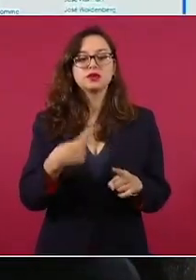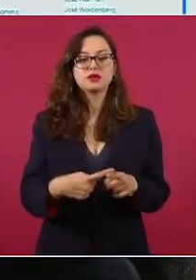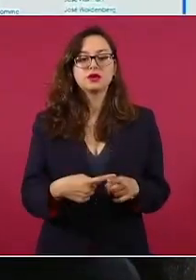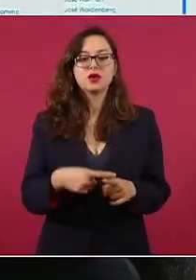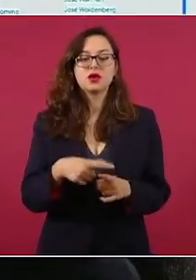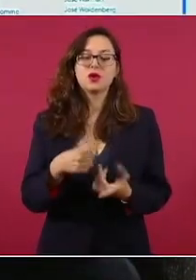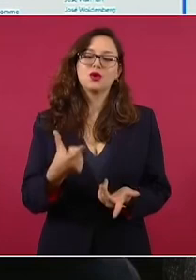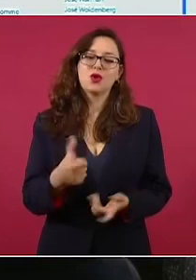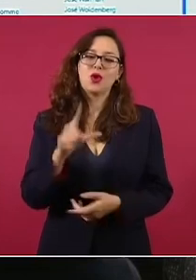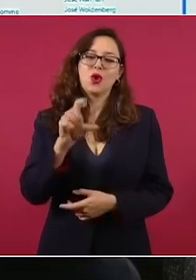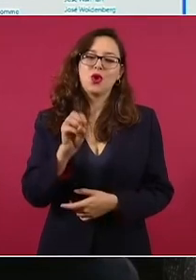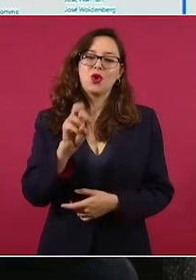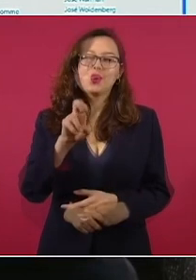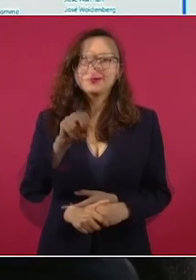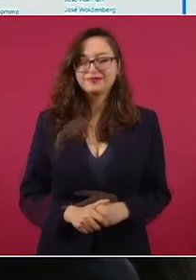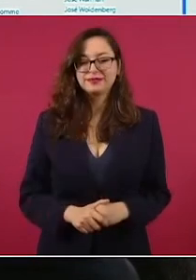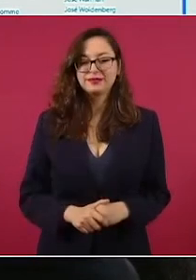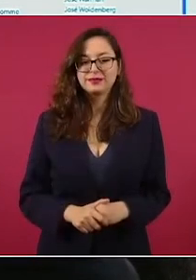Lorenzo Córdoba.